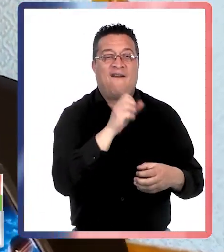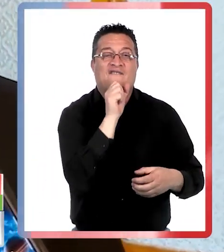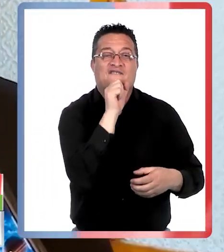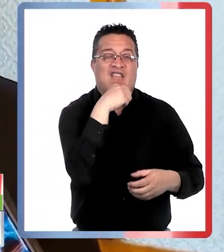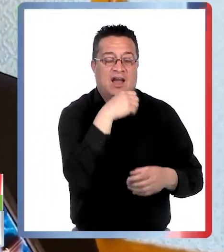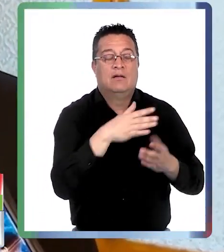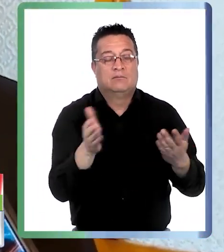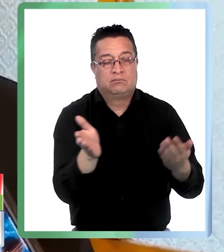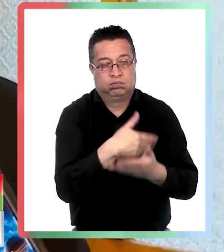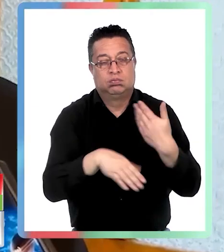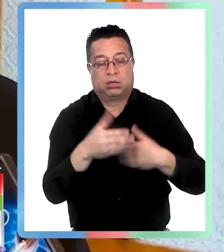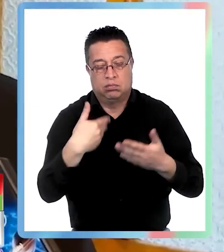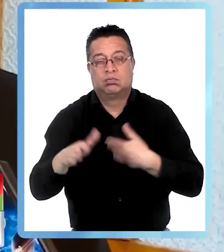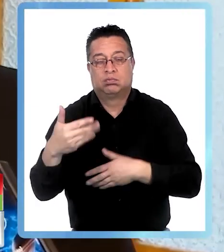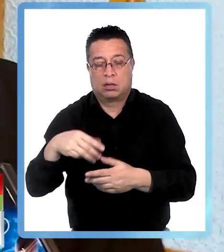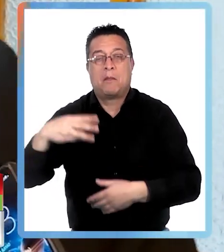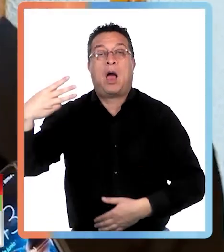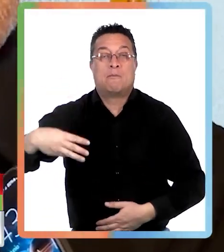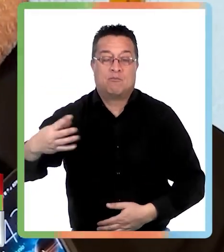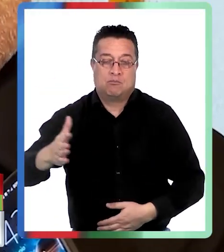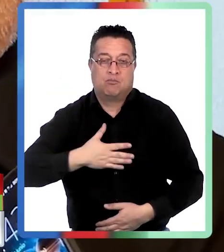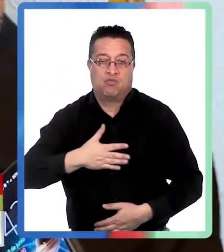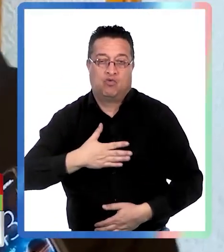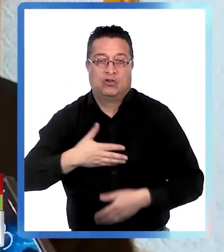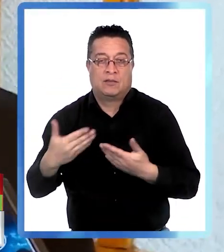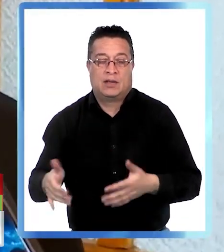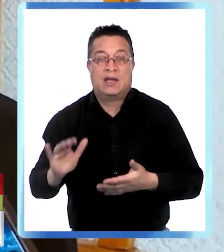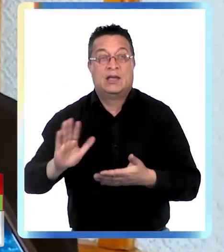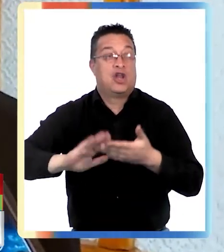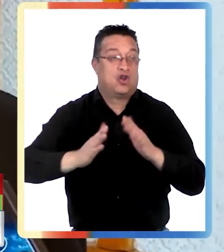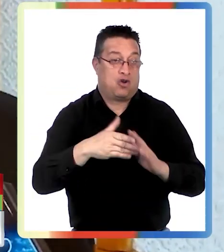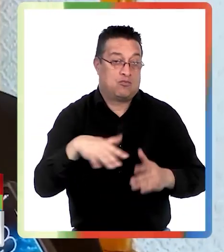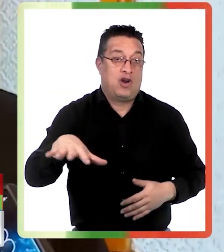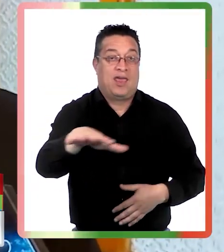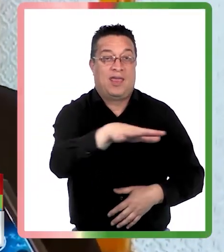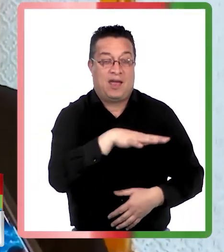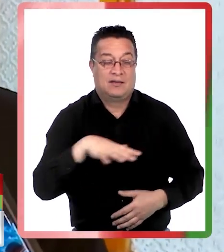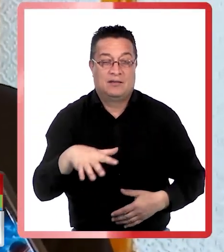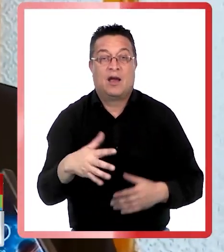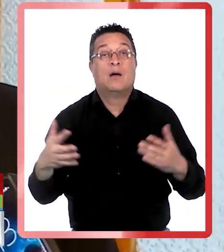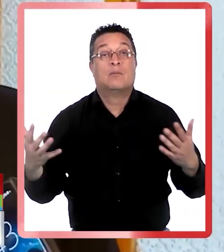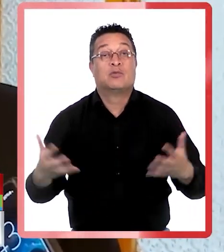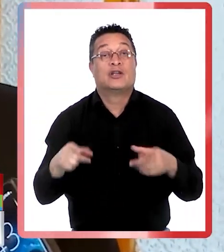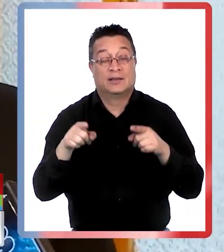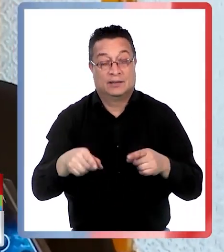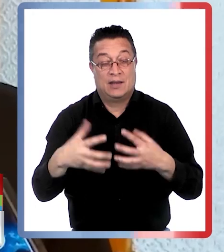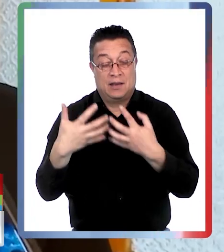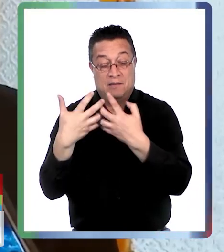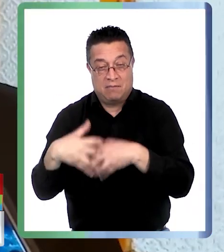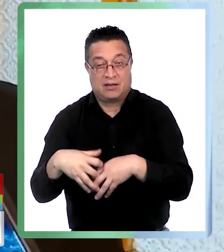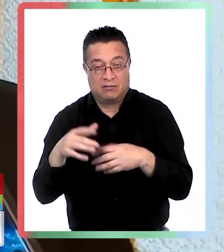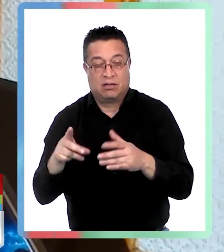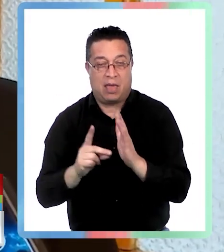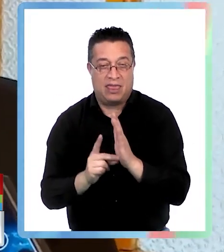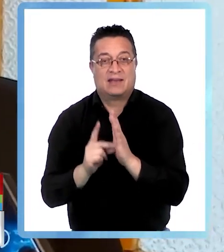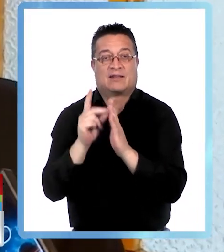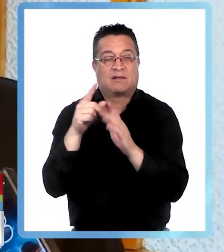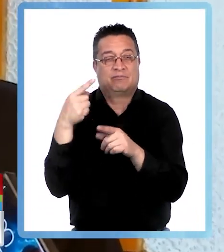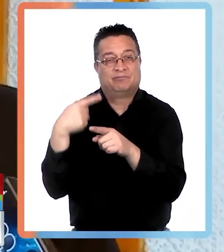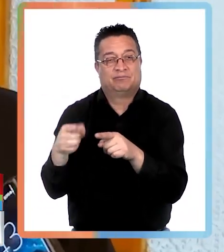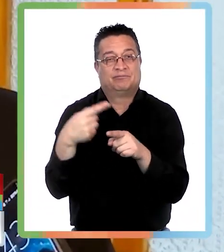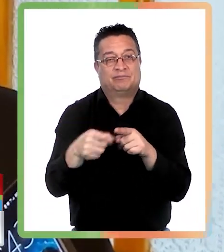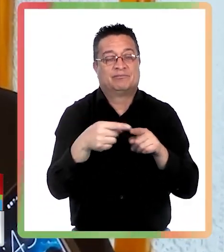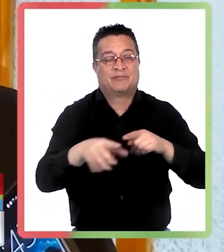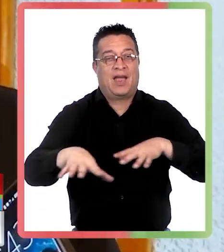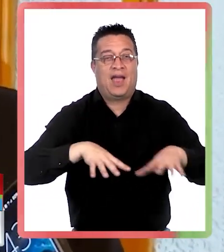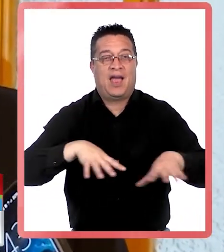maquinaria que estaba cumpliendo su vida Útil para la municipalidad y para la comunidad porque En definitiva esas máquinas sirven para desarrollar una